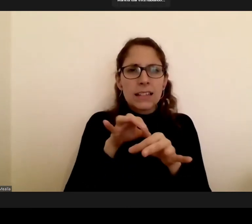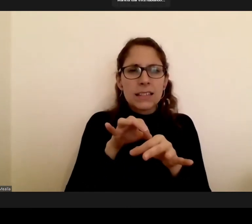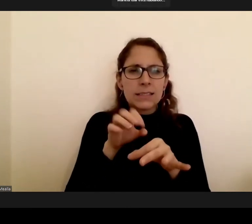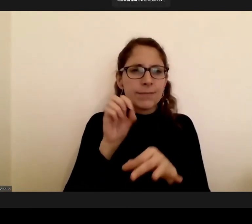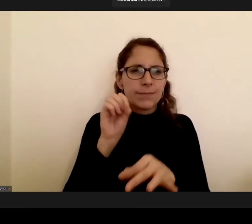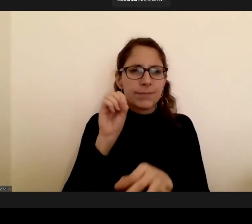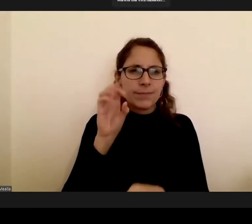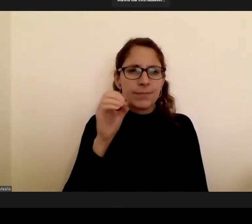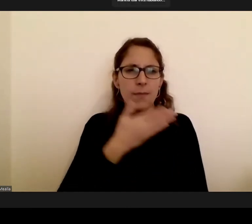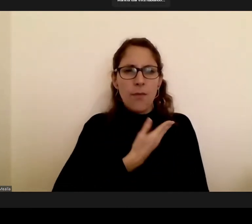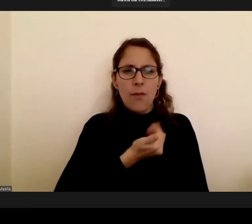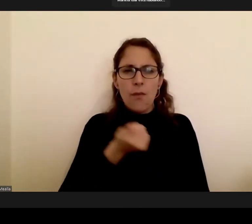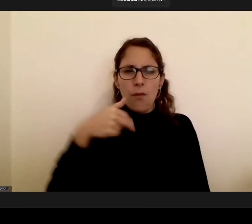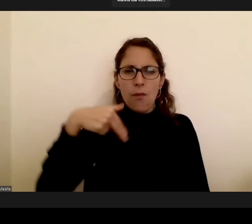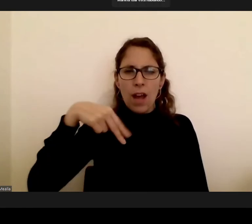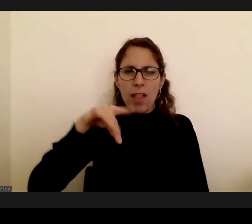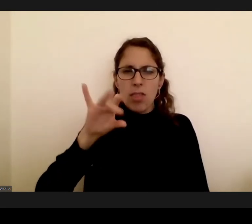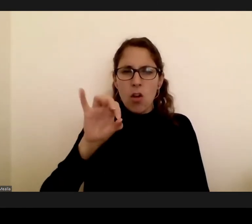Pandorraea, ¿sí?